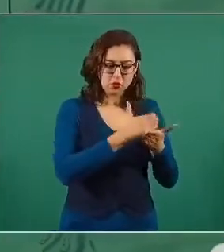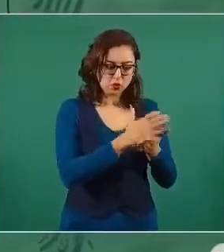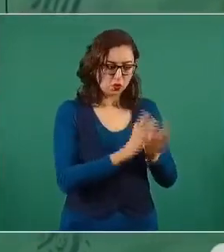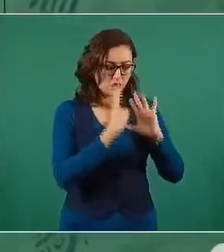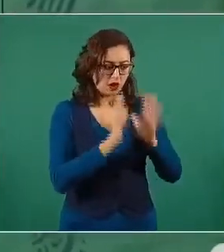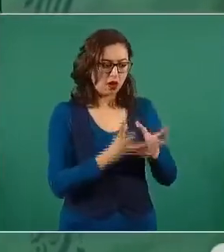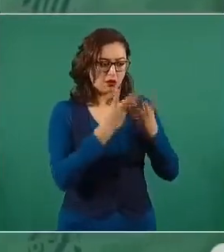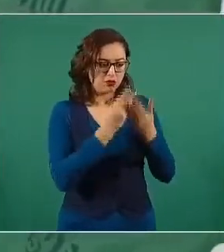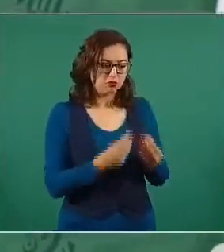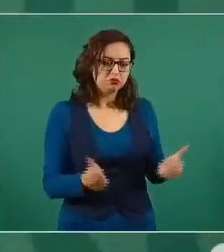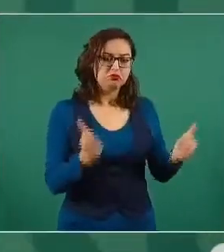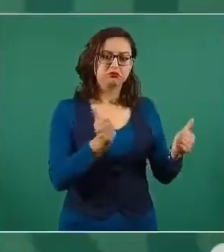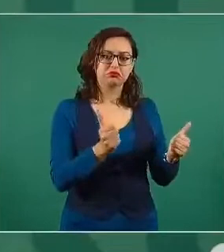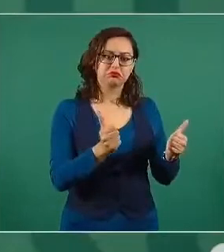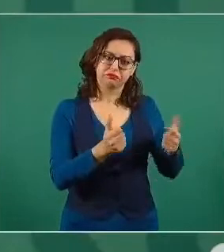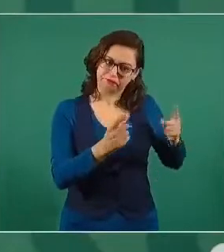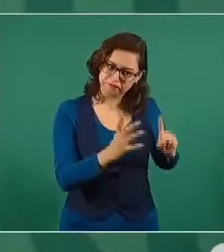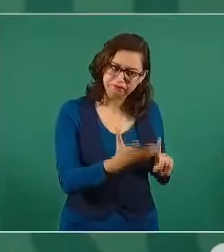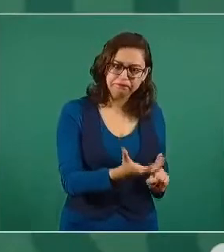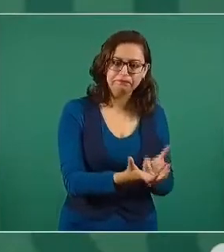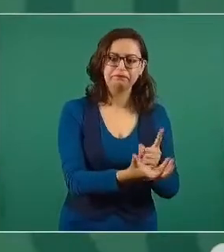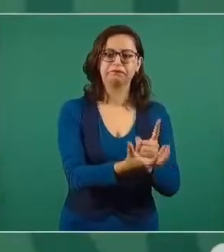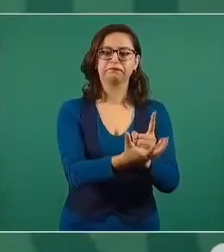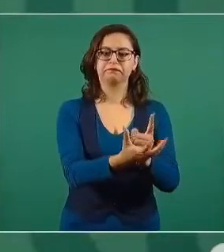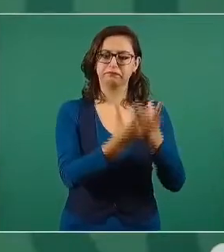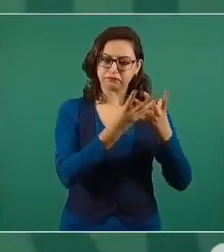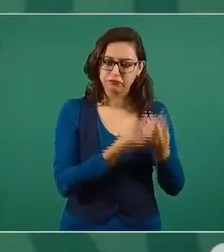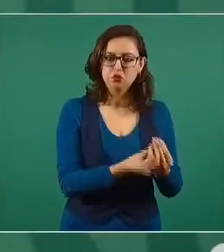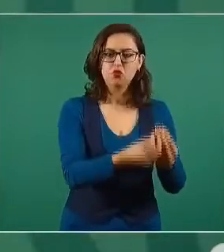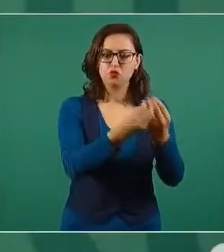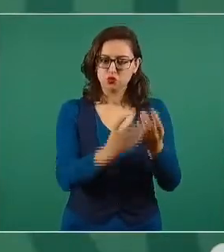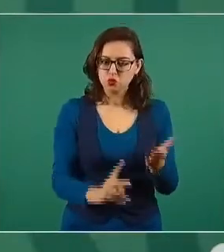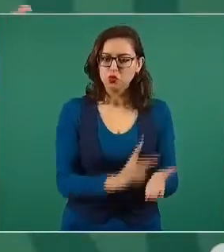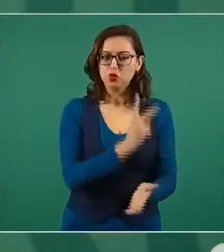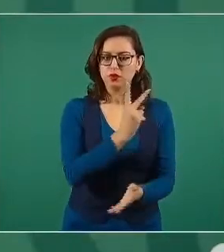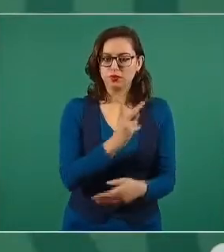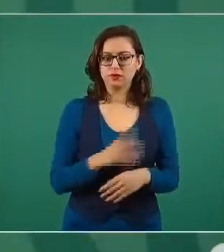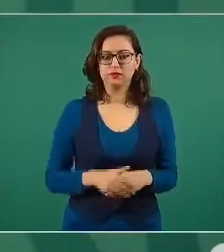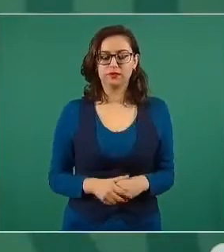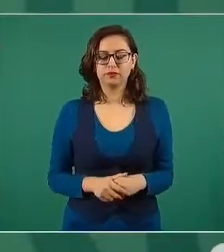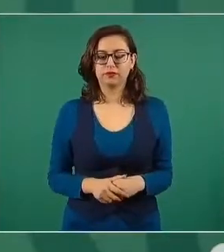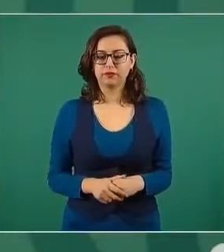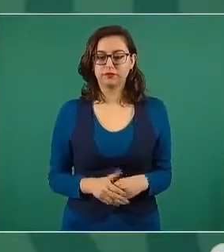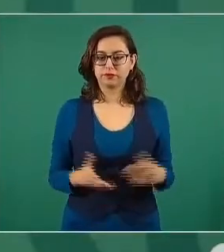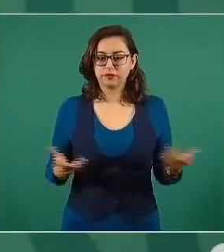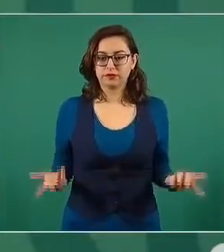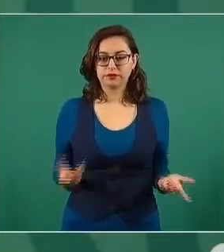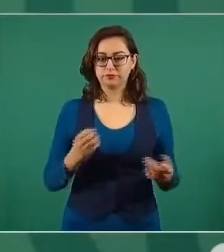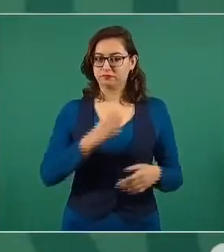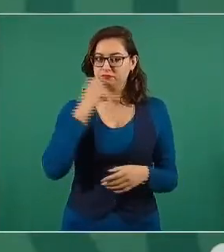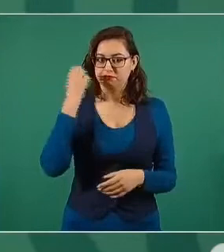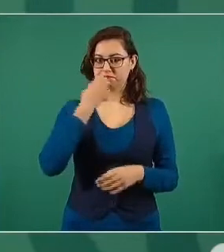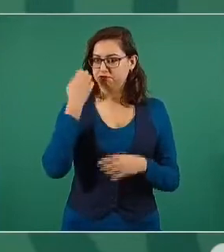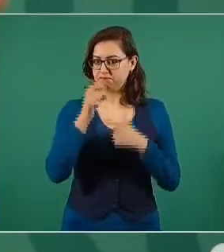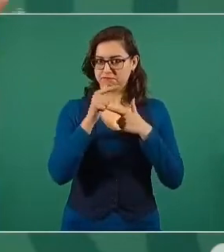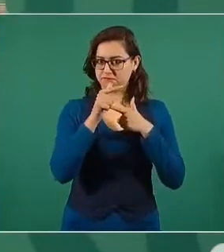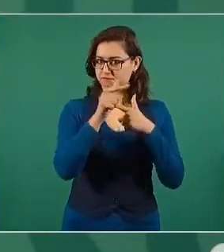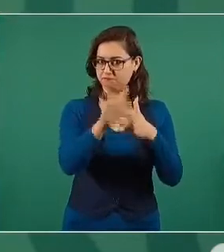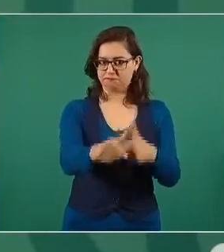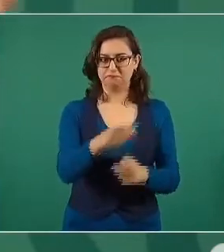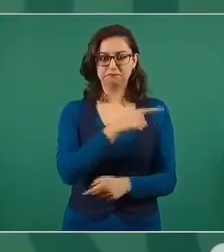padecer la enfermedad, el contagio, pero que las escuelas continúen.